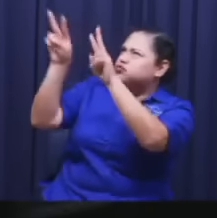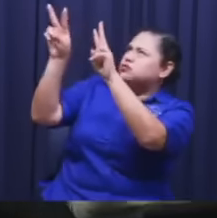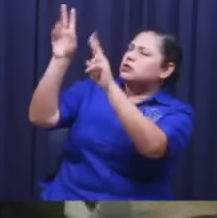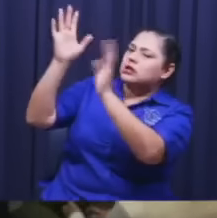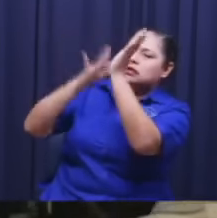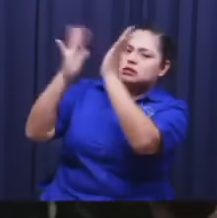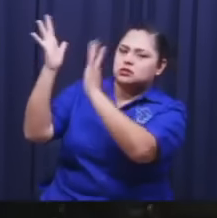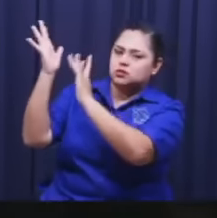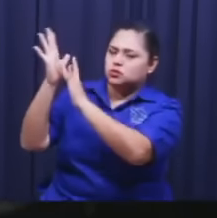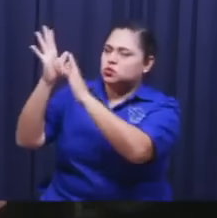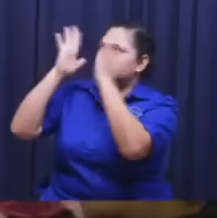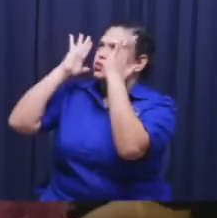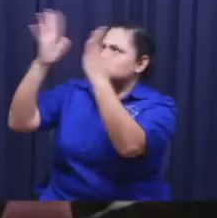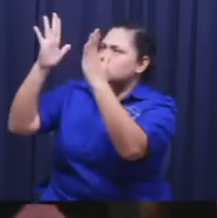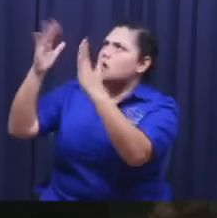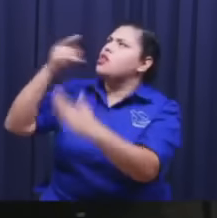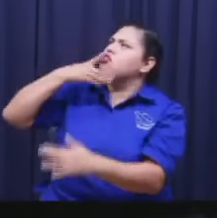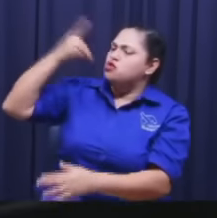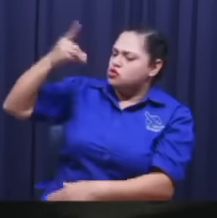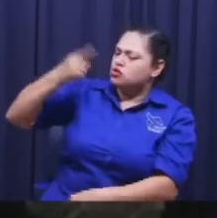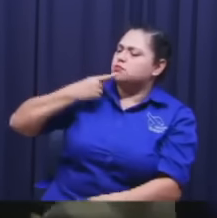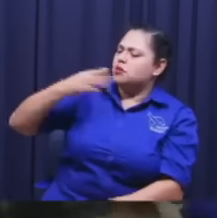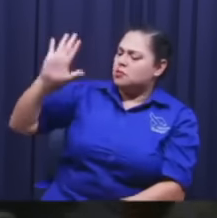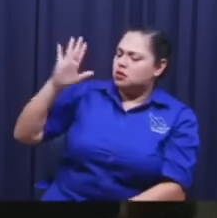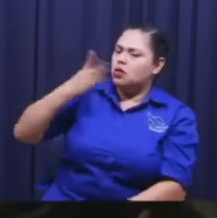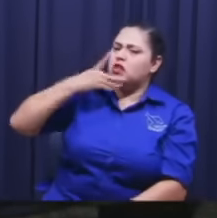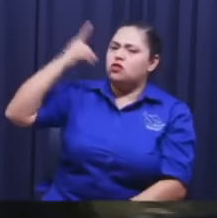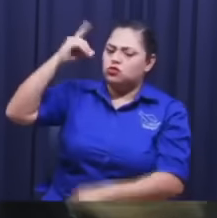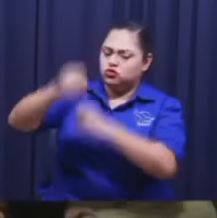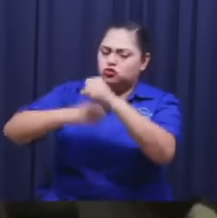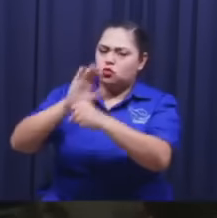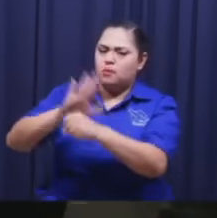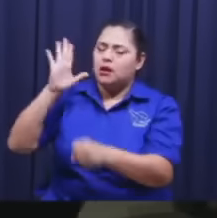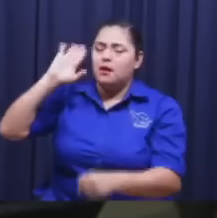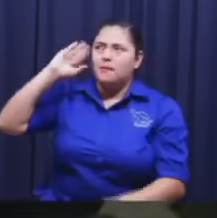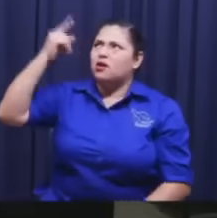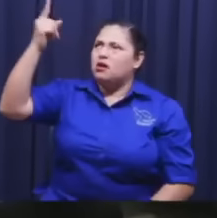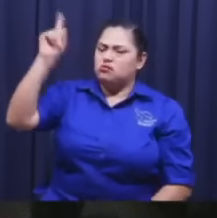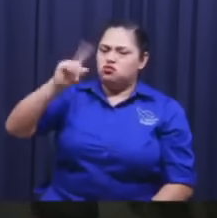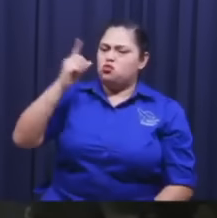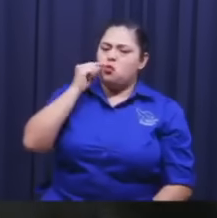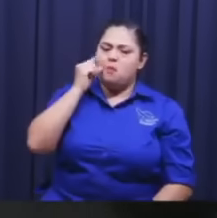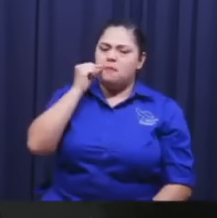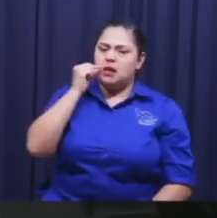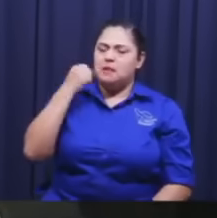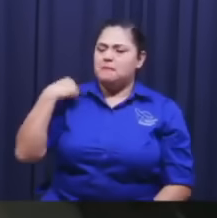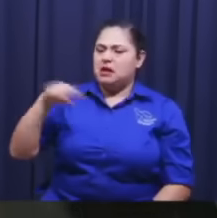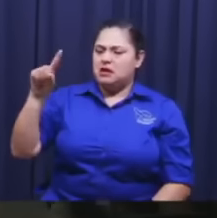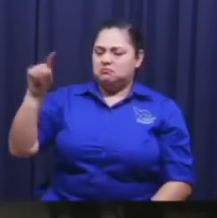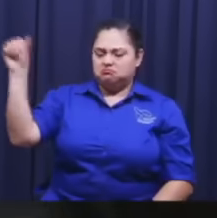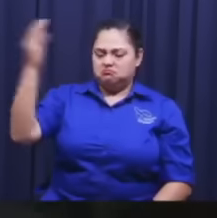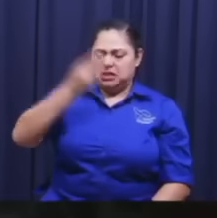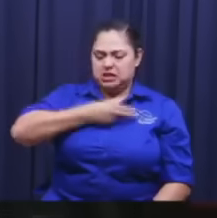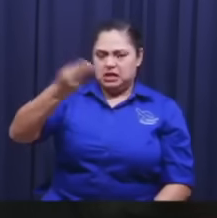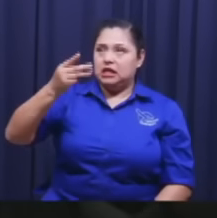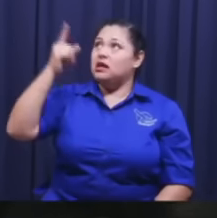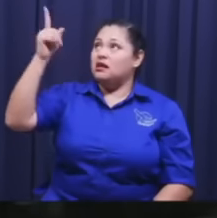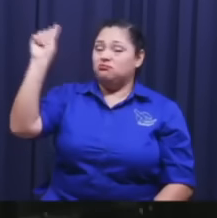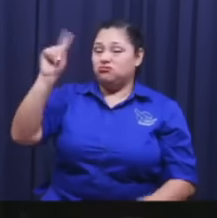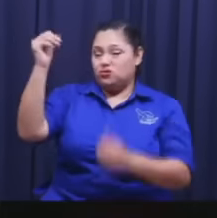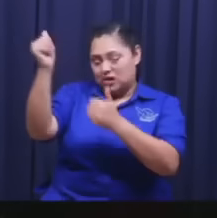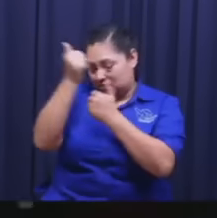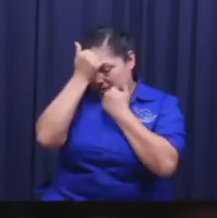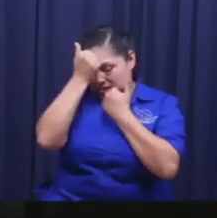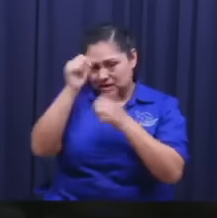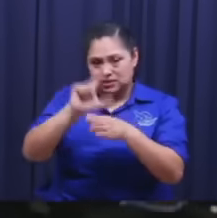Dios prometió y Dios me lo va a cumplir, porque Dios no es hombre para mentir, Dios no se arrepiente de las cosas que promete, ¿verdad?